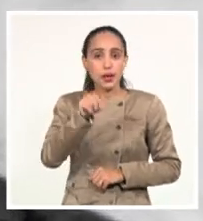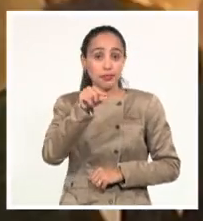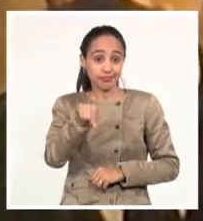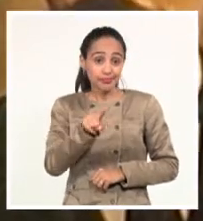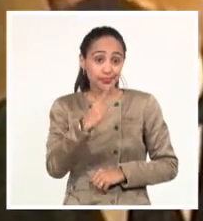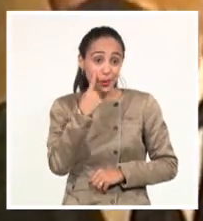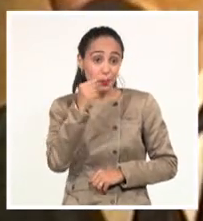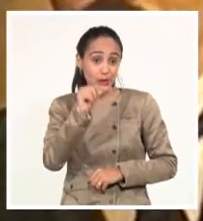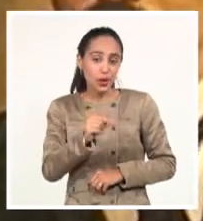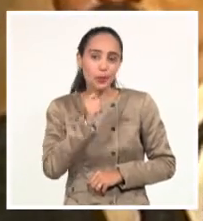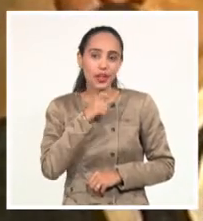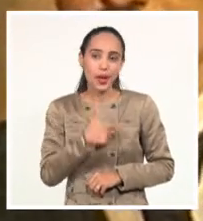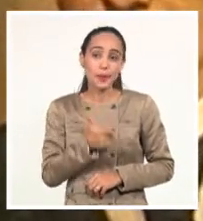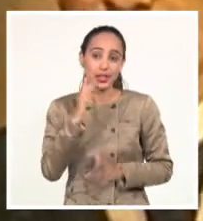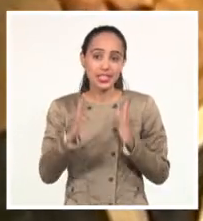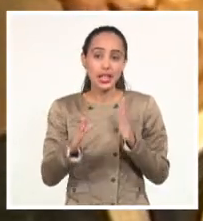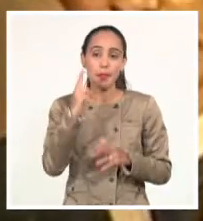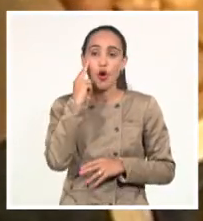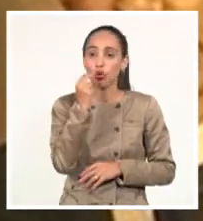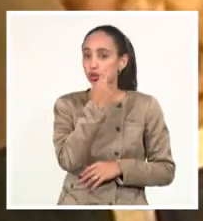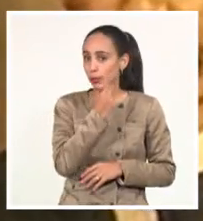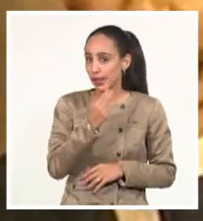José Martí, que puede expresar